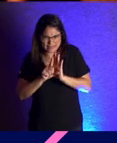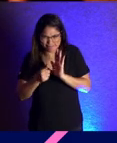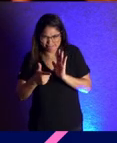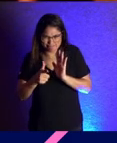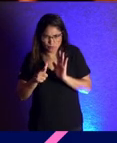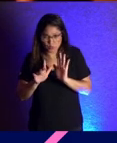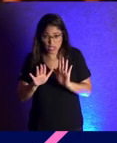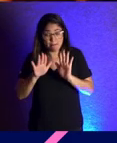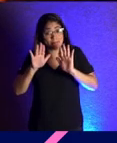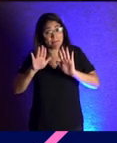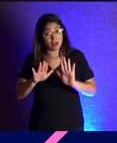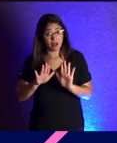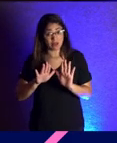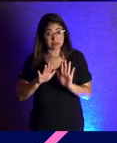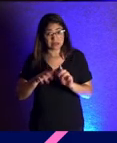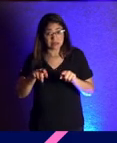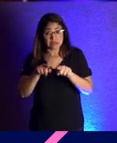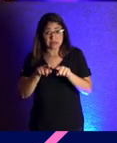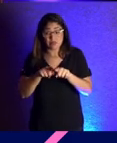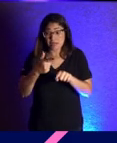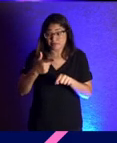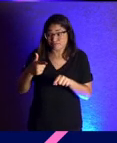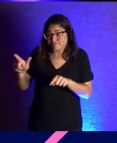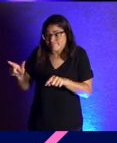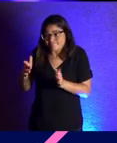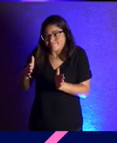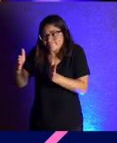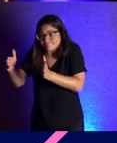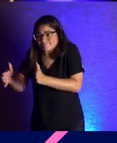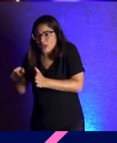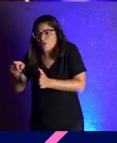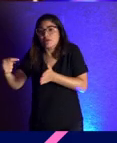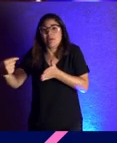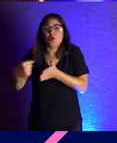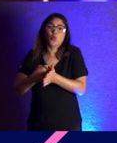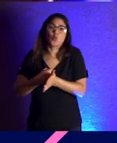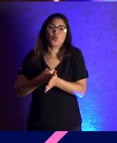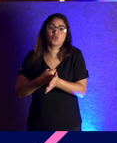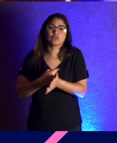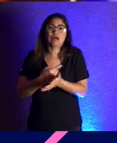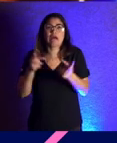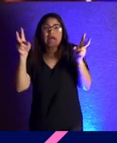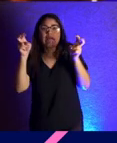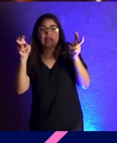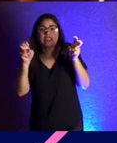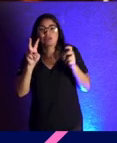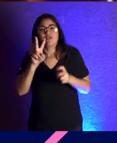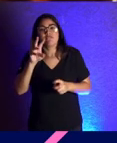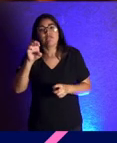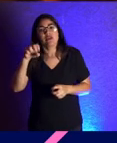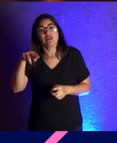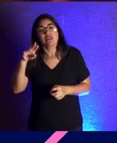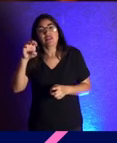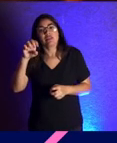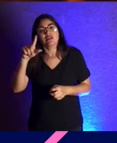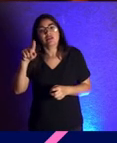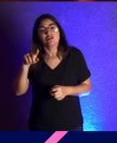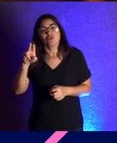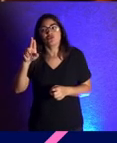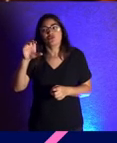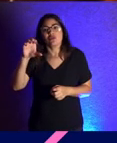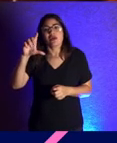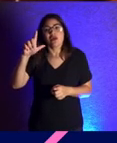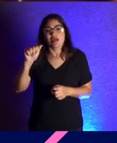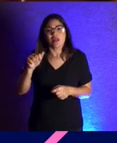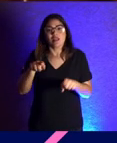está el otro lado de lo que pregunta, y por si está claro, después la de Caracol, donde por ejemplo mencionamos